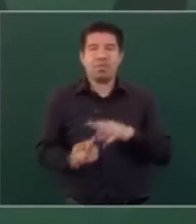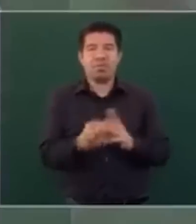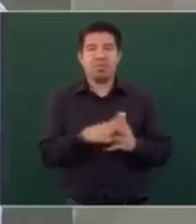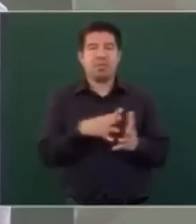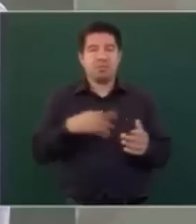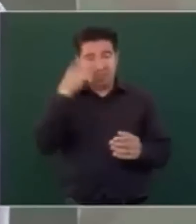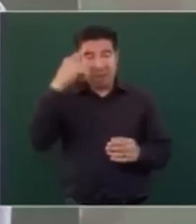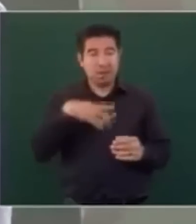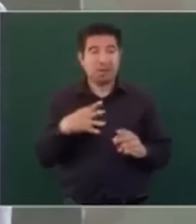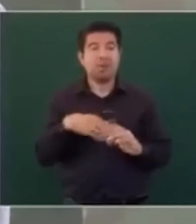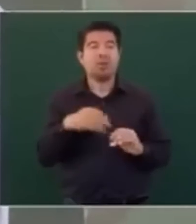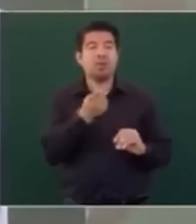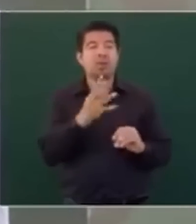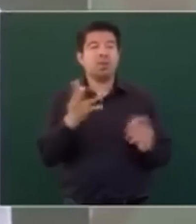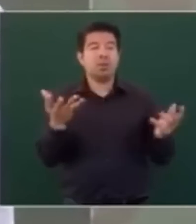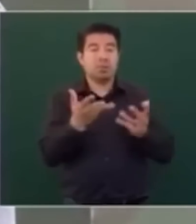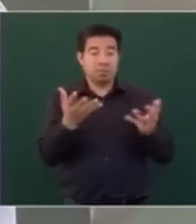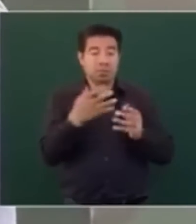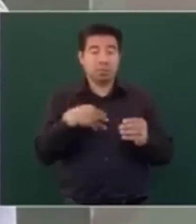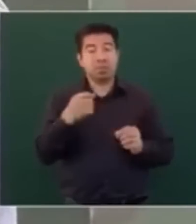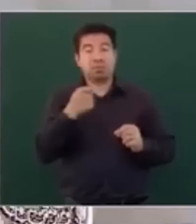no caigan en esa provocación,